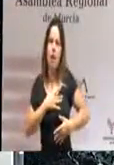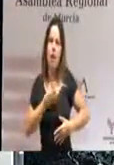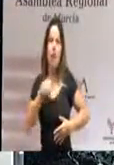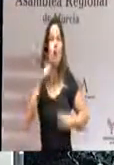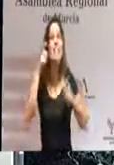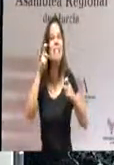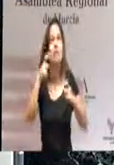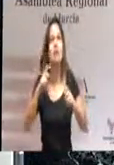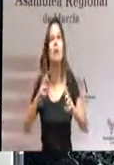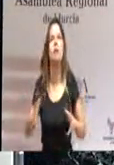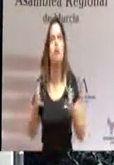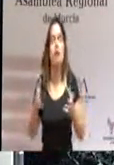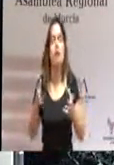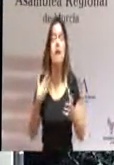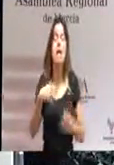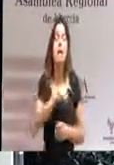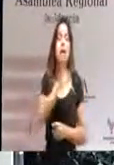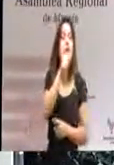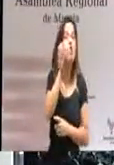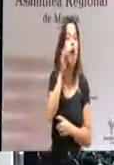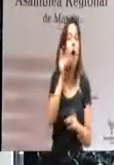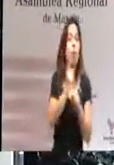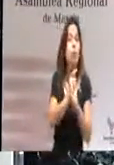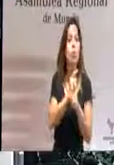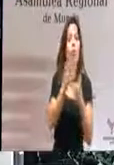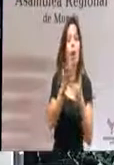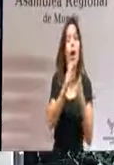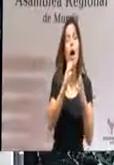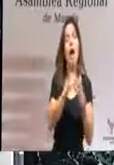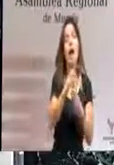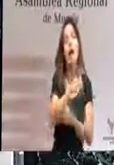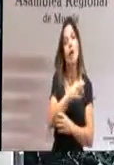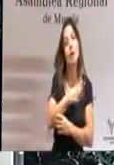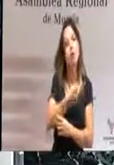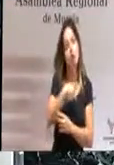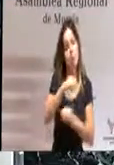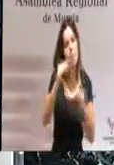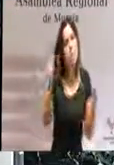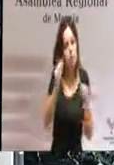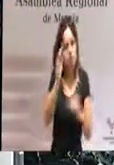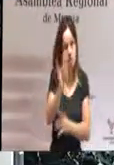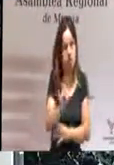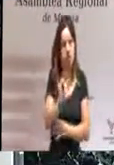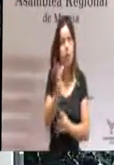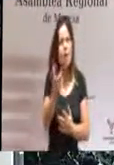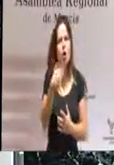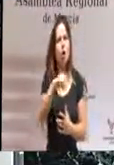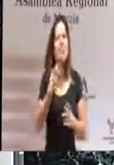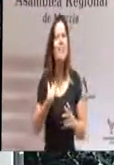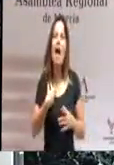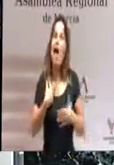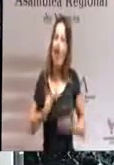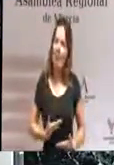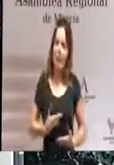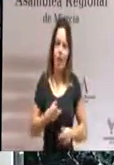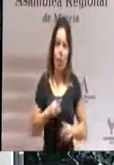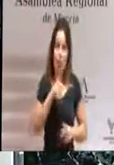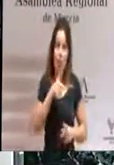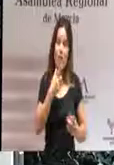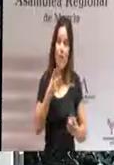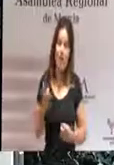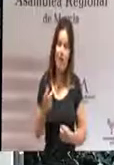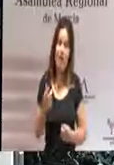señorías de la oposición, aunque en la región de Murcia estemos mejor, no nos daremos por satisfechos mientras que